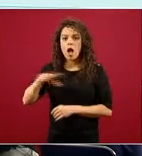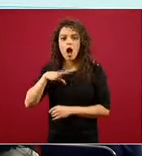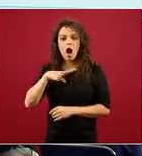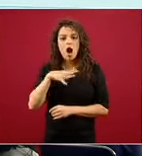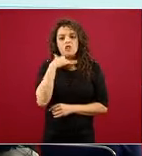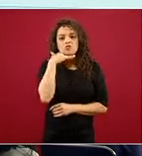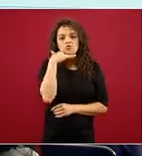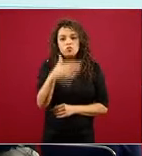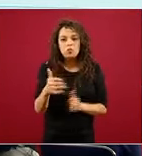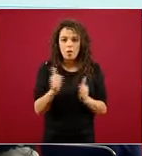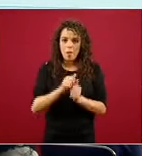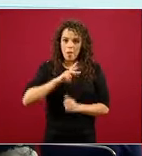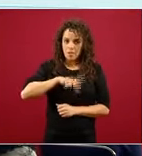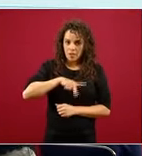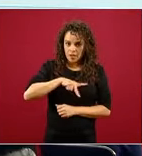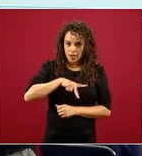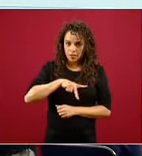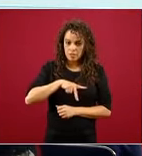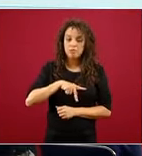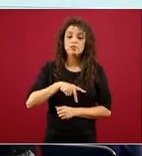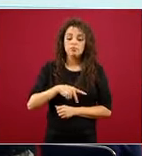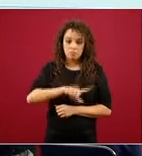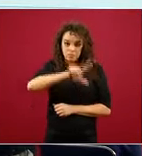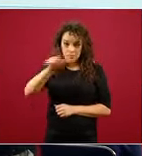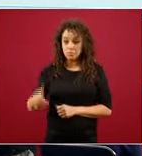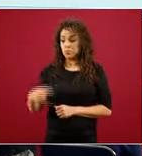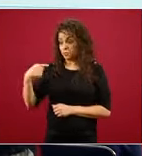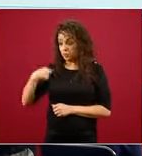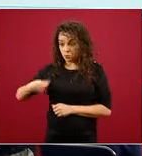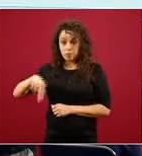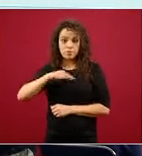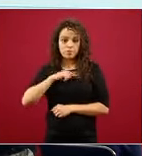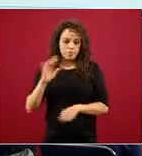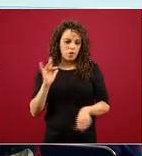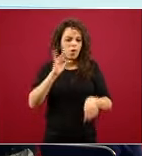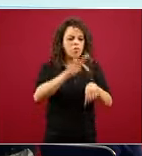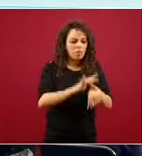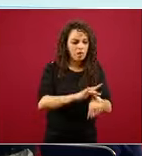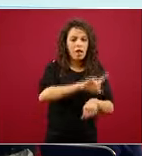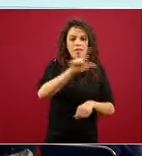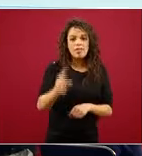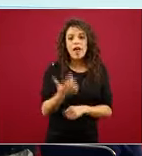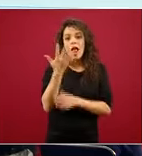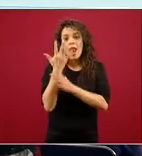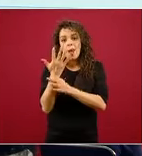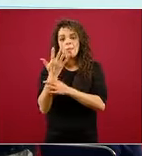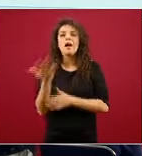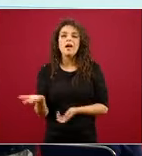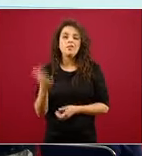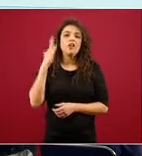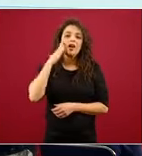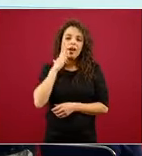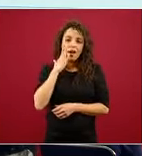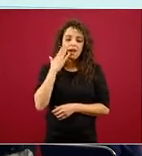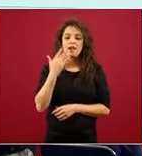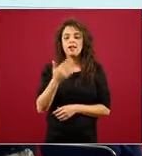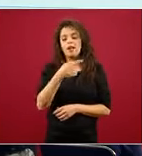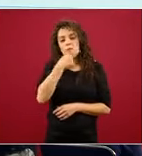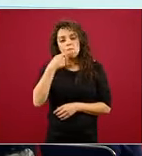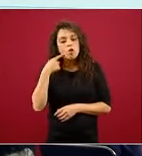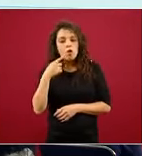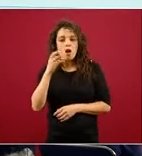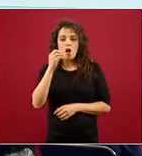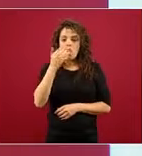tal también nosotros al tocar estas superficies después nos llevamos la mano, ¿no?, otra vez a la cara, a la boca o a la nariz y nos